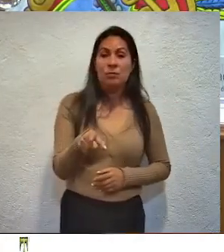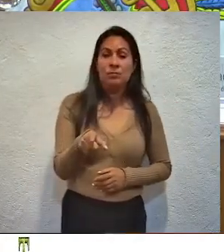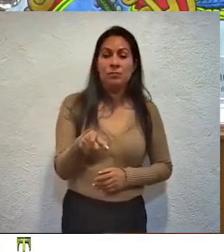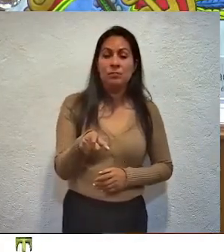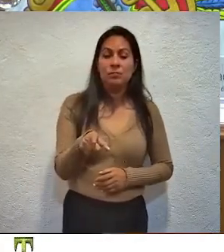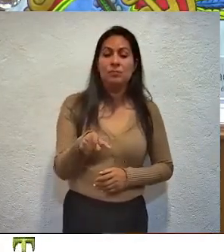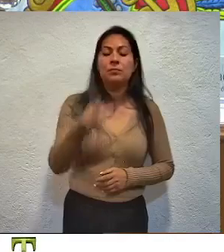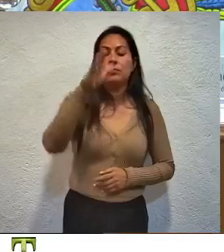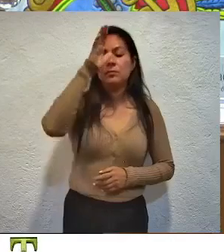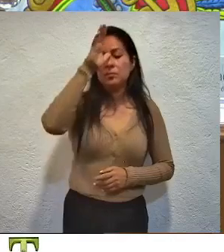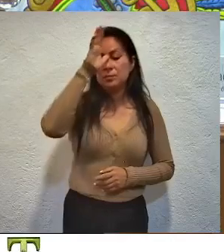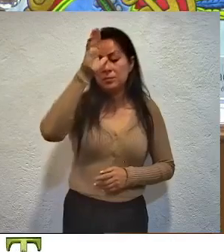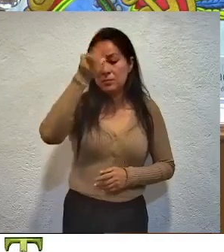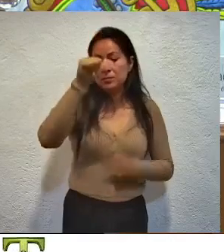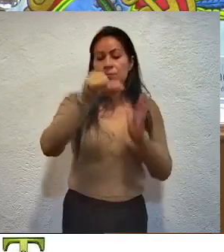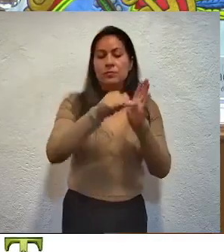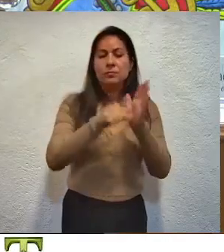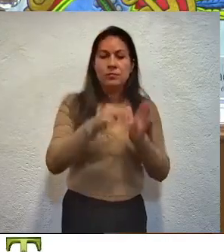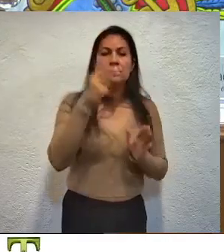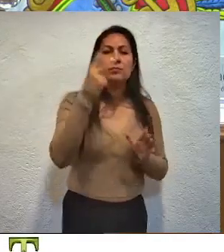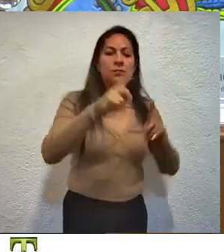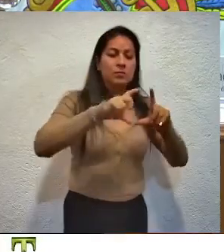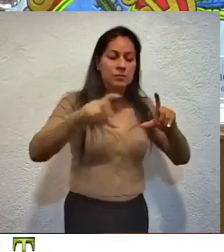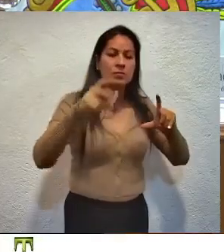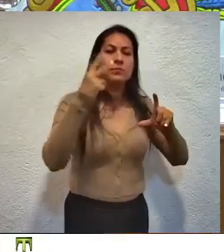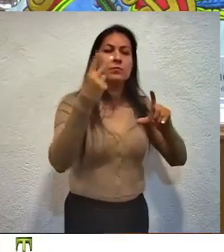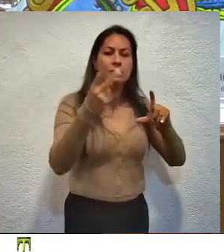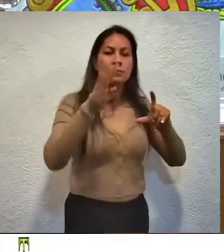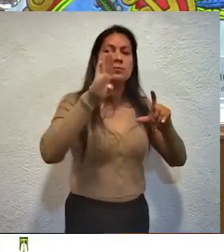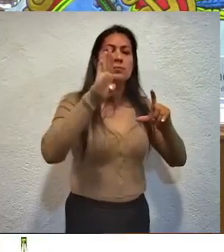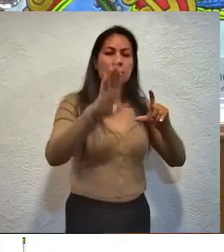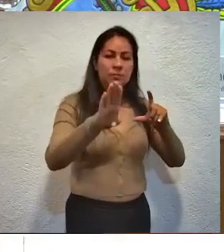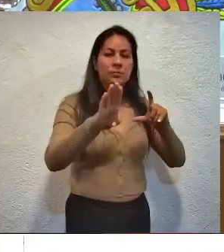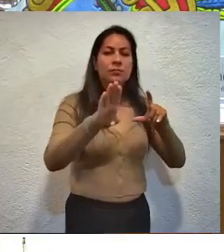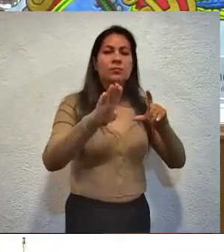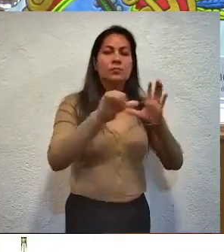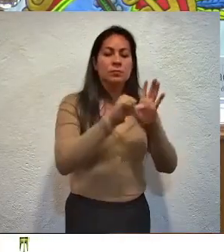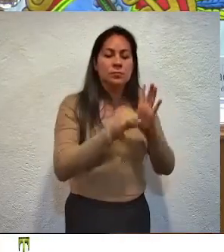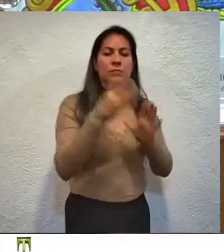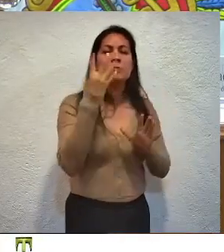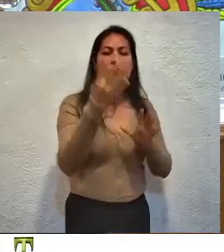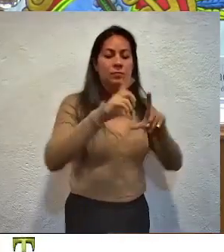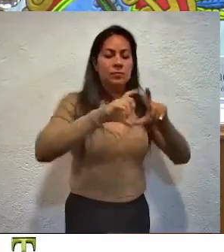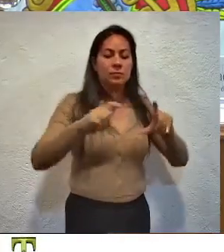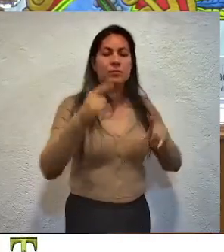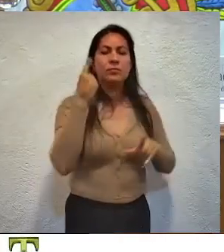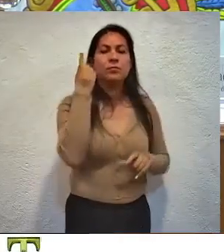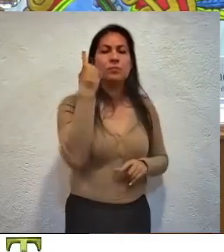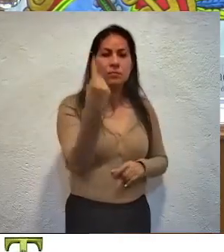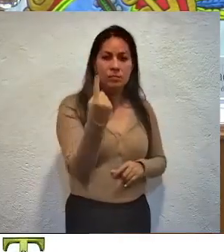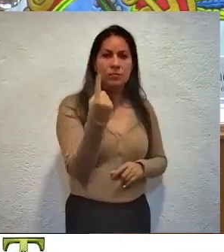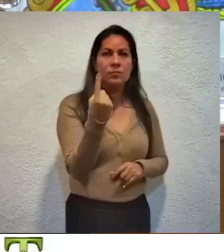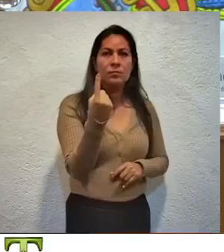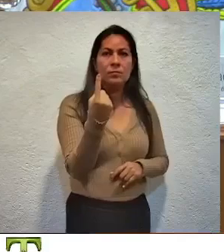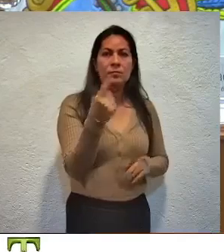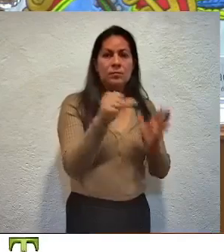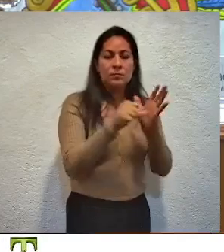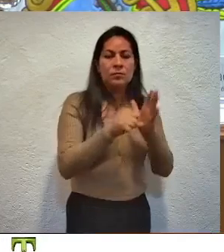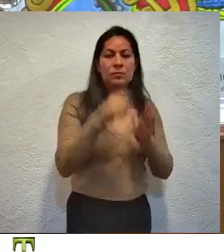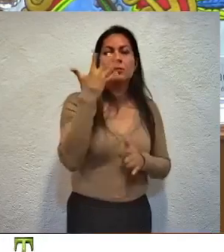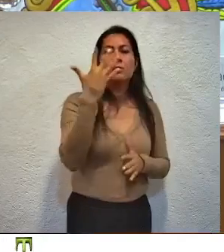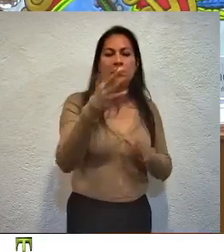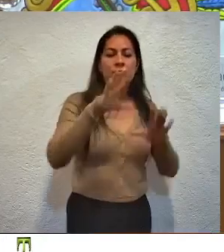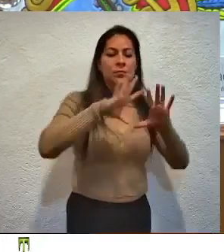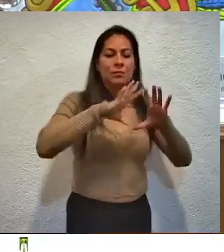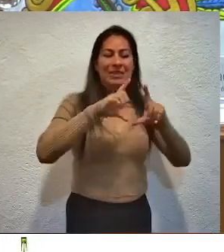de acuerdo en los artículos 2, apartado 2, inciso B, artículo 4, apartado 1, artículo 5,